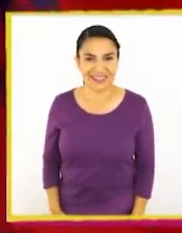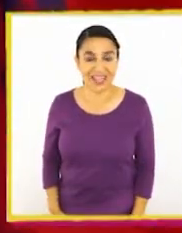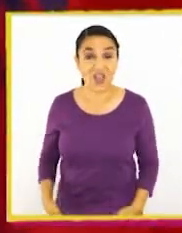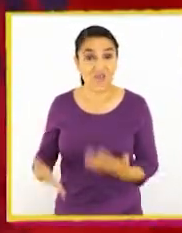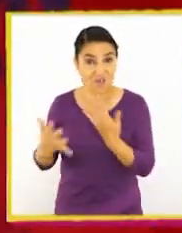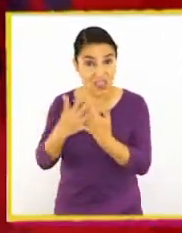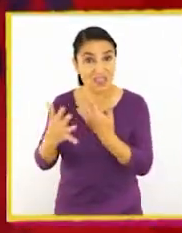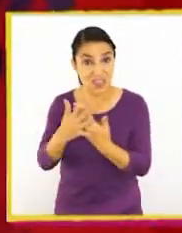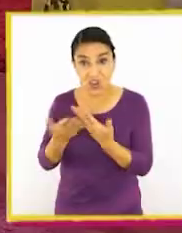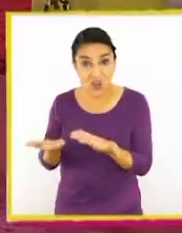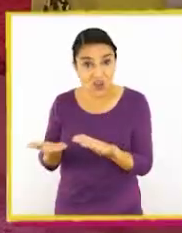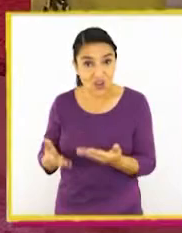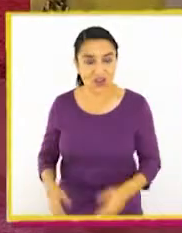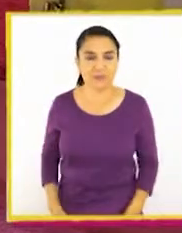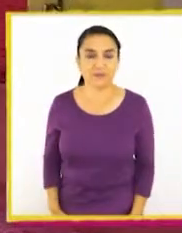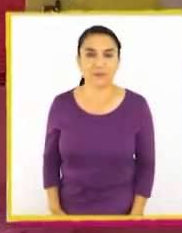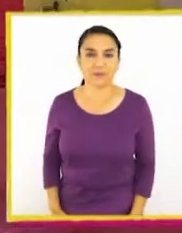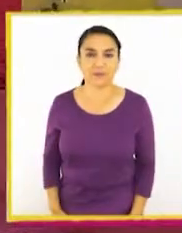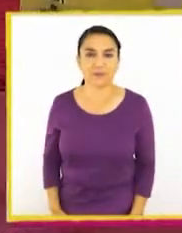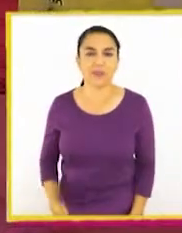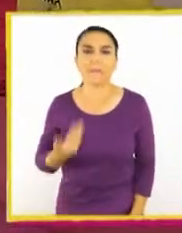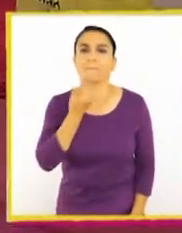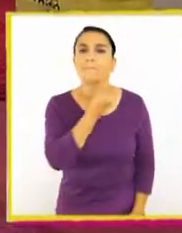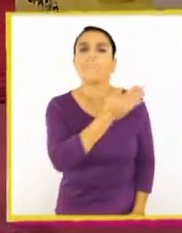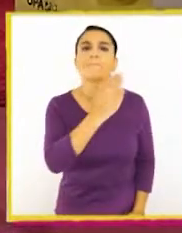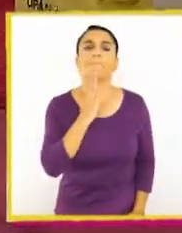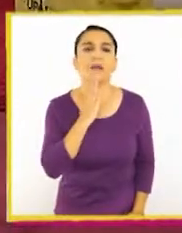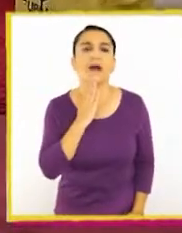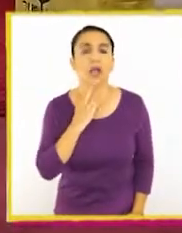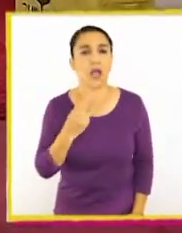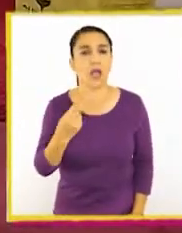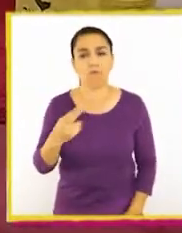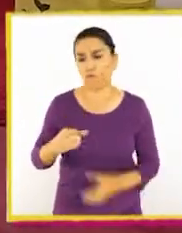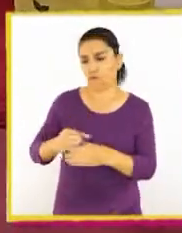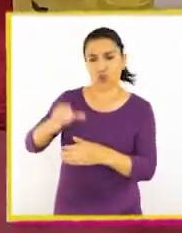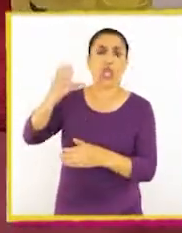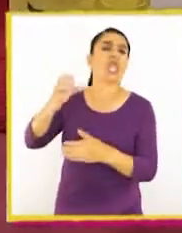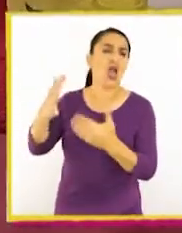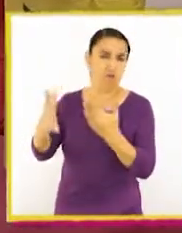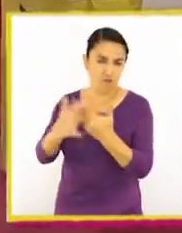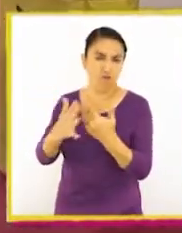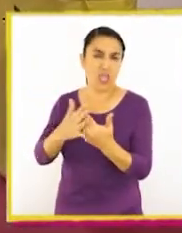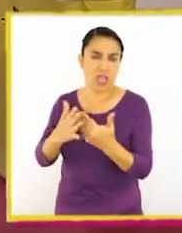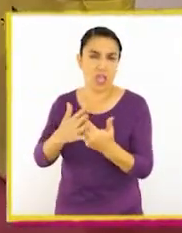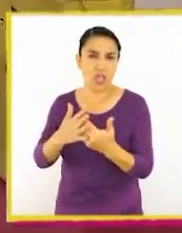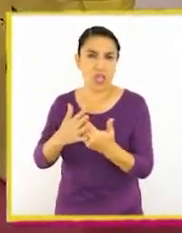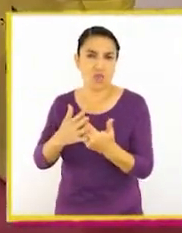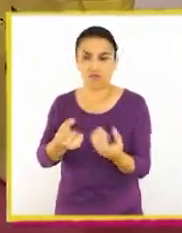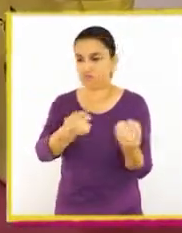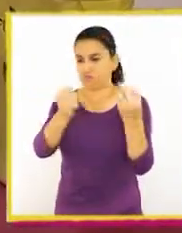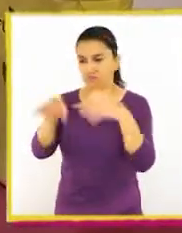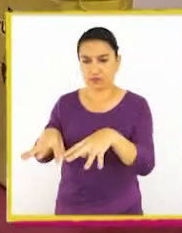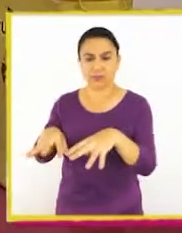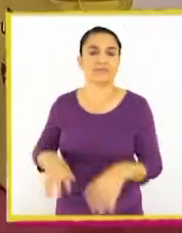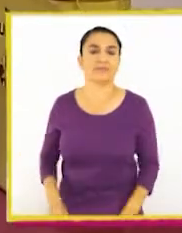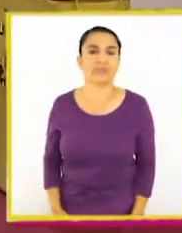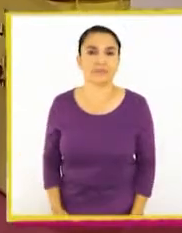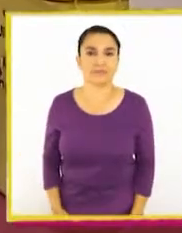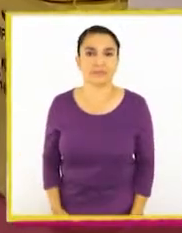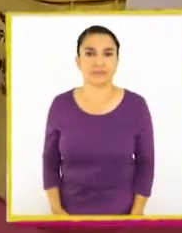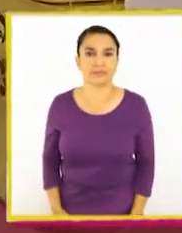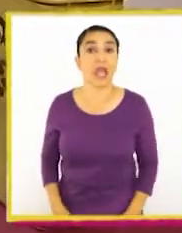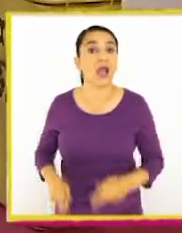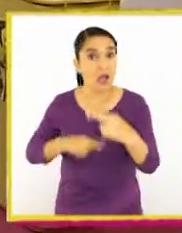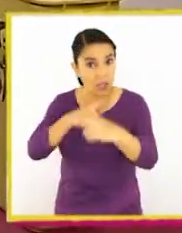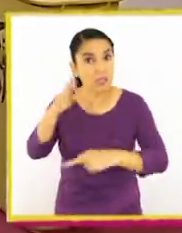¡Va el vidrio! En el caso de Maca, va esta botella, que la había dejado en la basura. Es